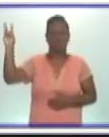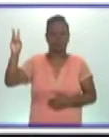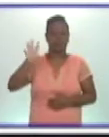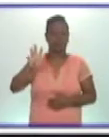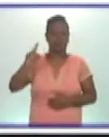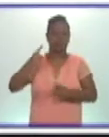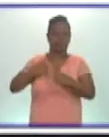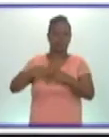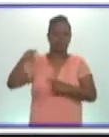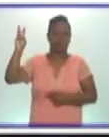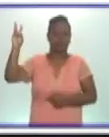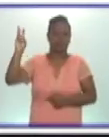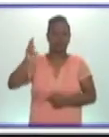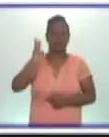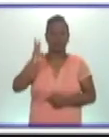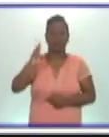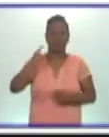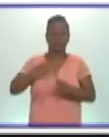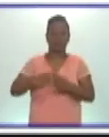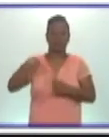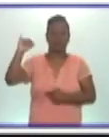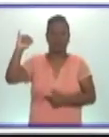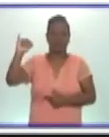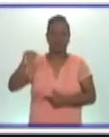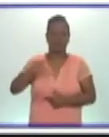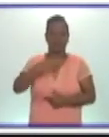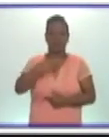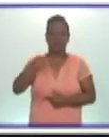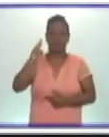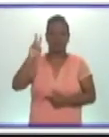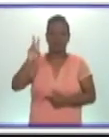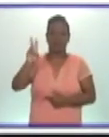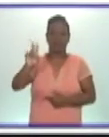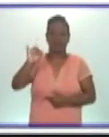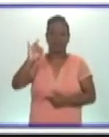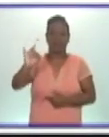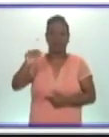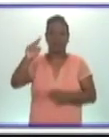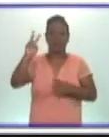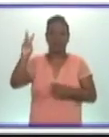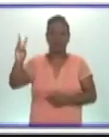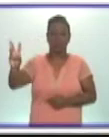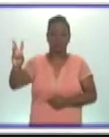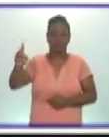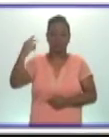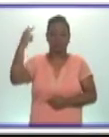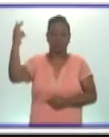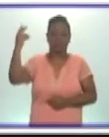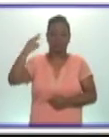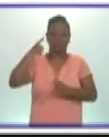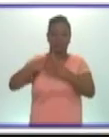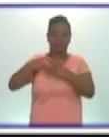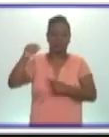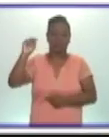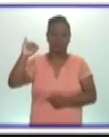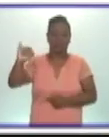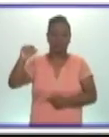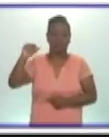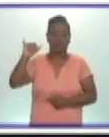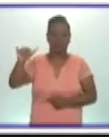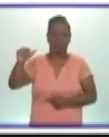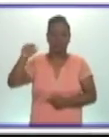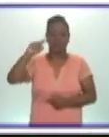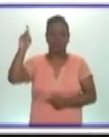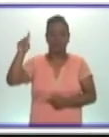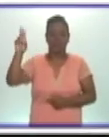cúbica, 3x a la sexta potencia, menos 7w cuadrada, x a la sexta potencia, y cúbica.